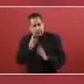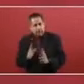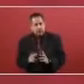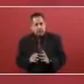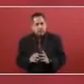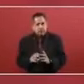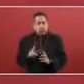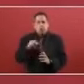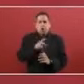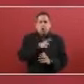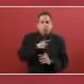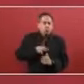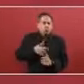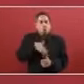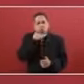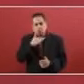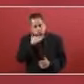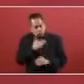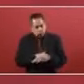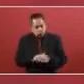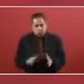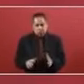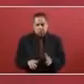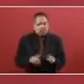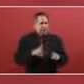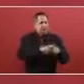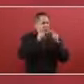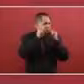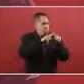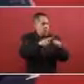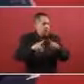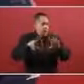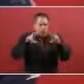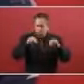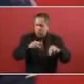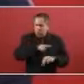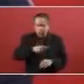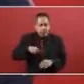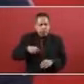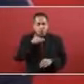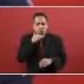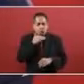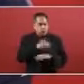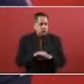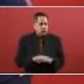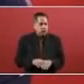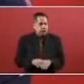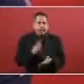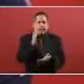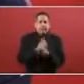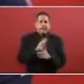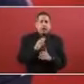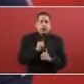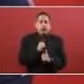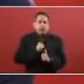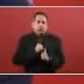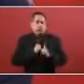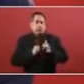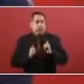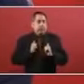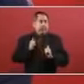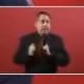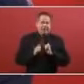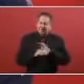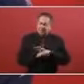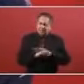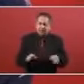no permitamos la corrupción, trátese de quien se trate, que se acabe el influyentismo, que se acabe